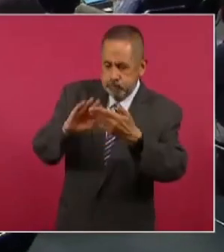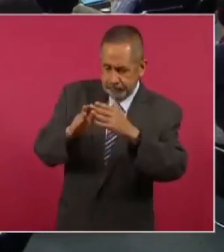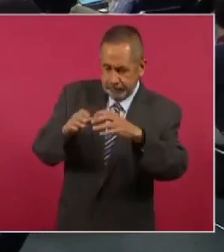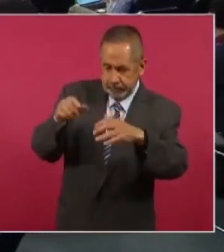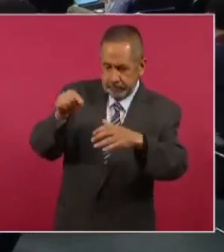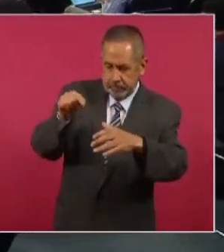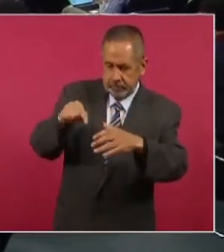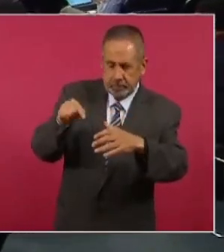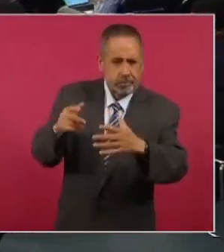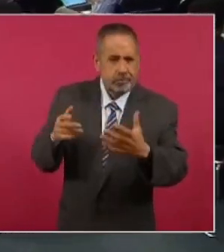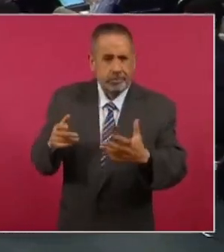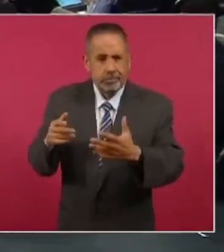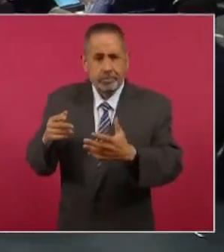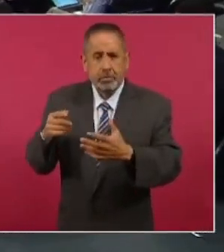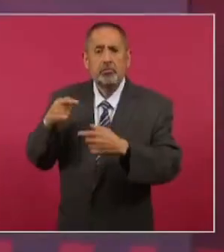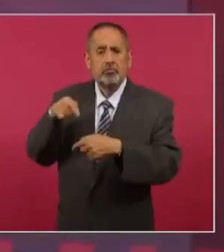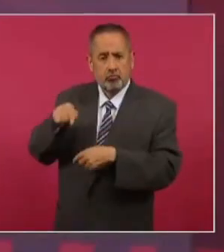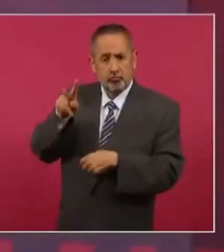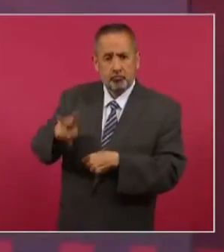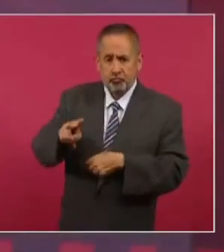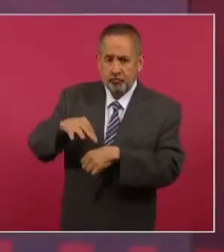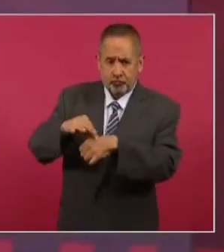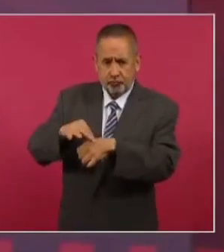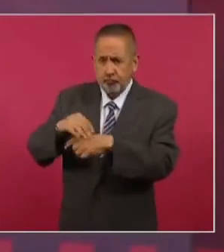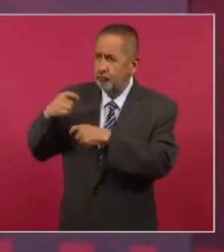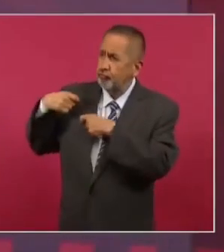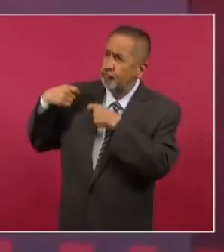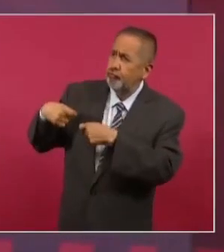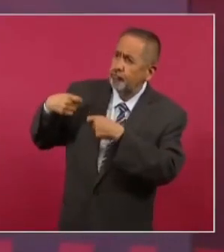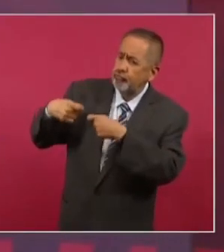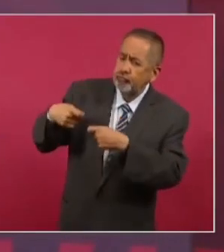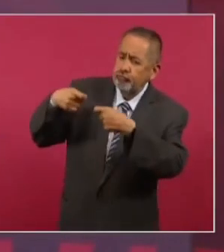que son herederas de esas culturas